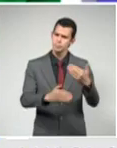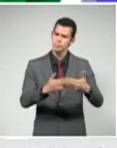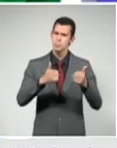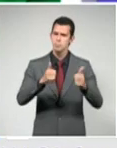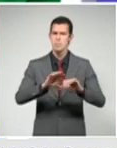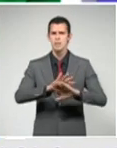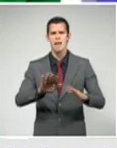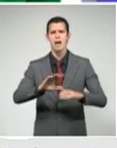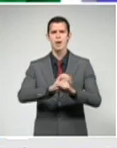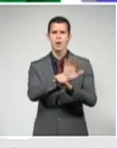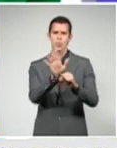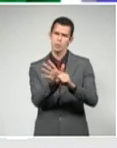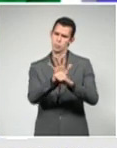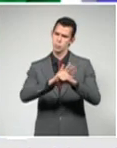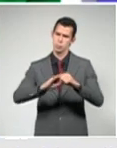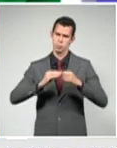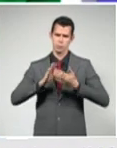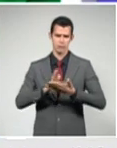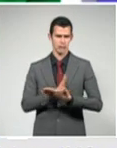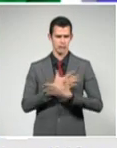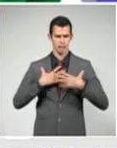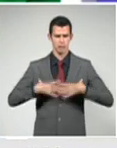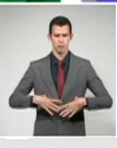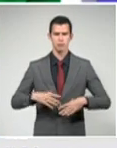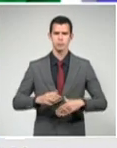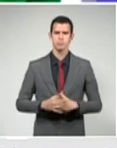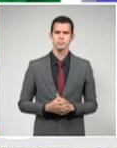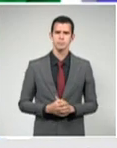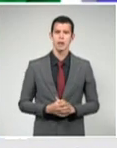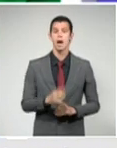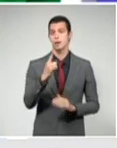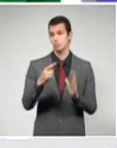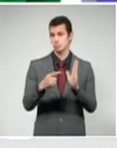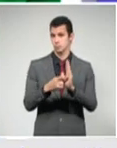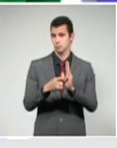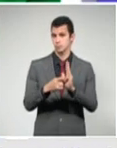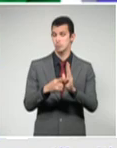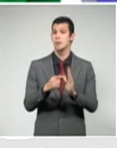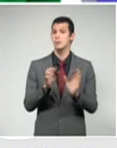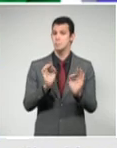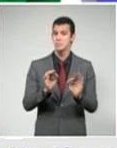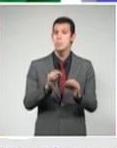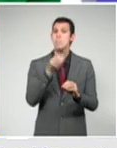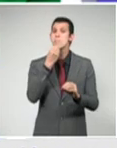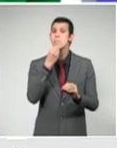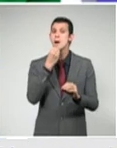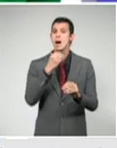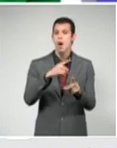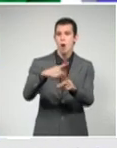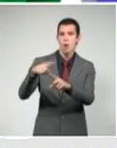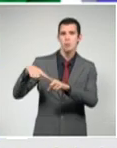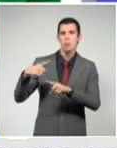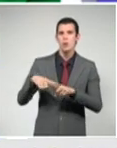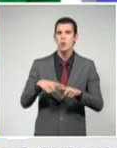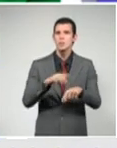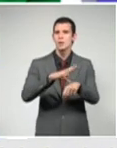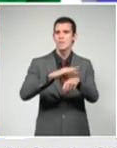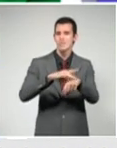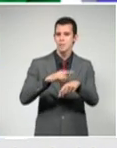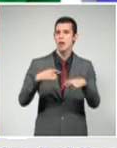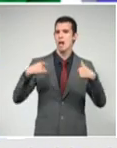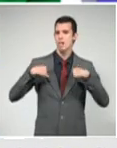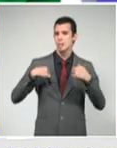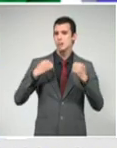enfermedad. Decimos recuperadas, no exentas de tener un grupo de secuelas, como también hemos